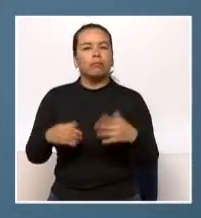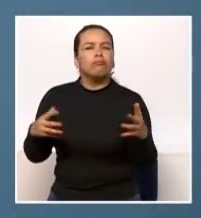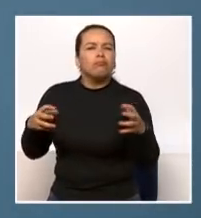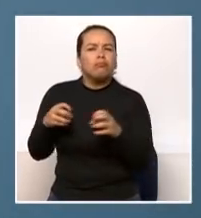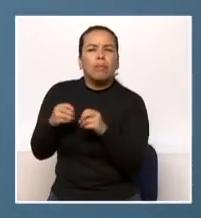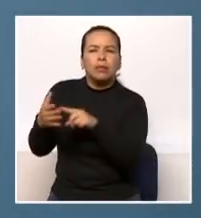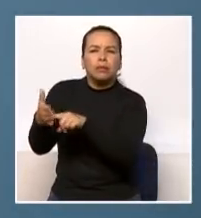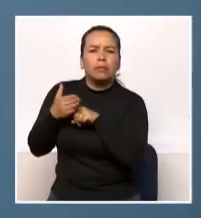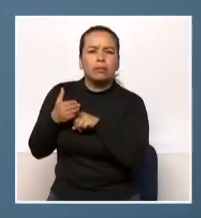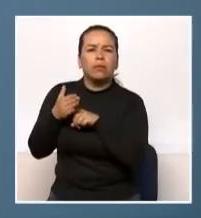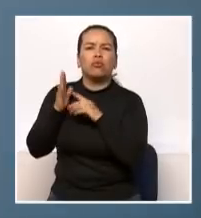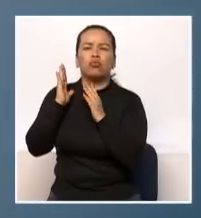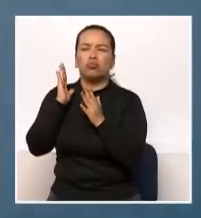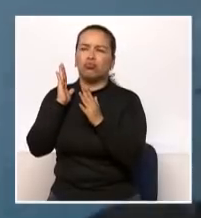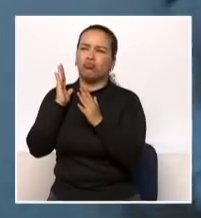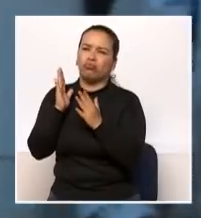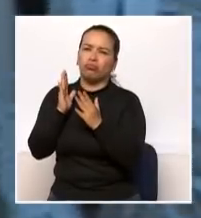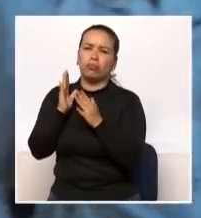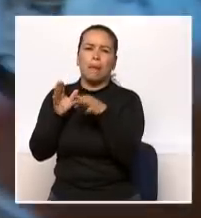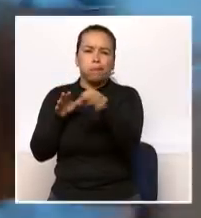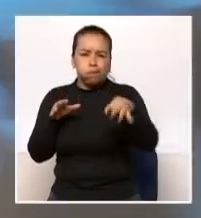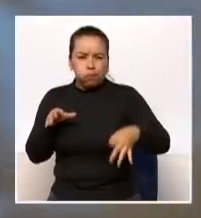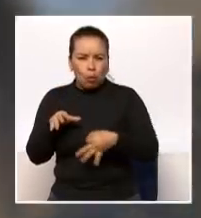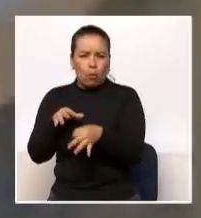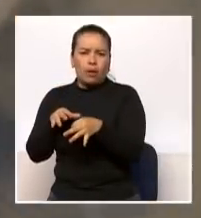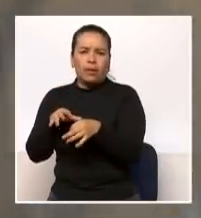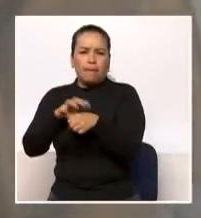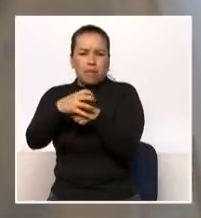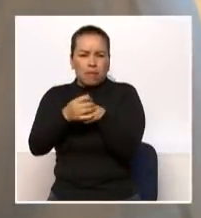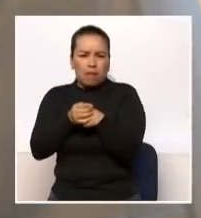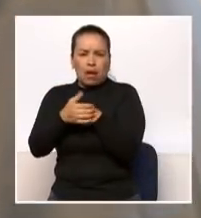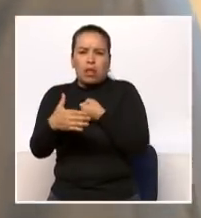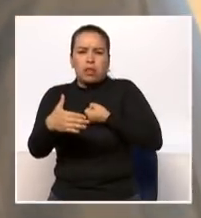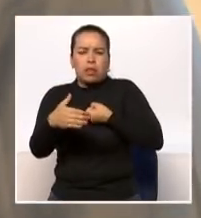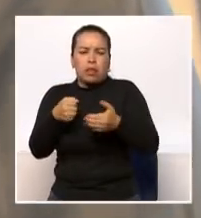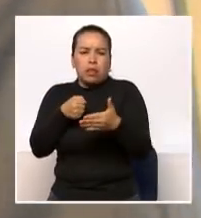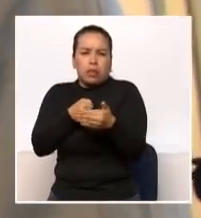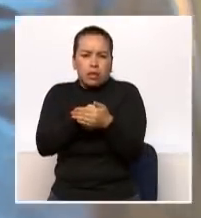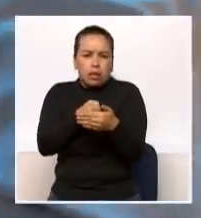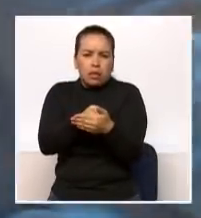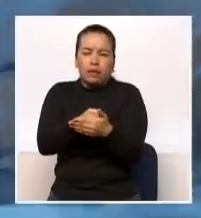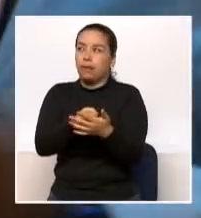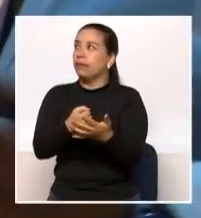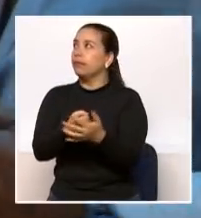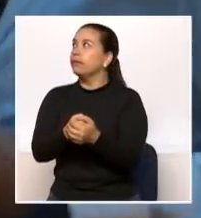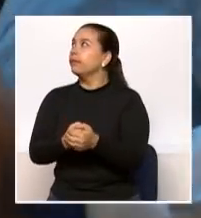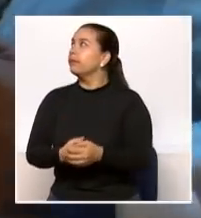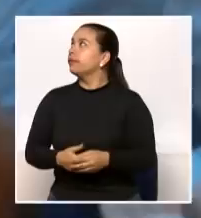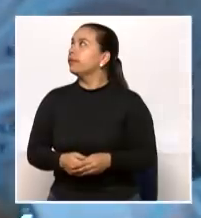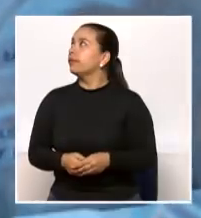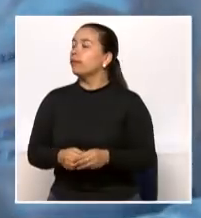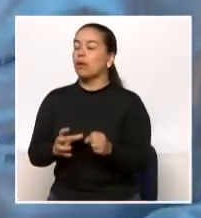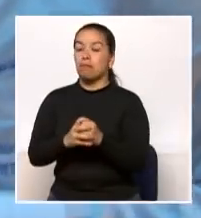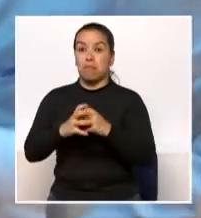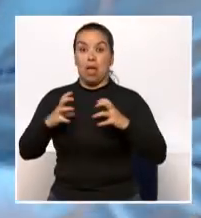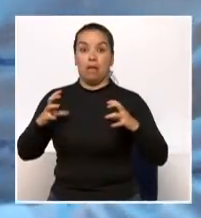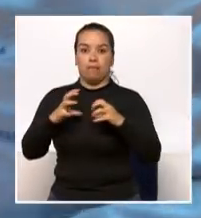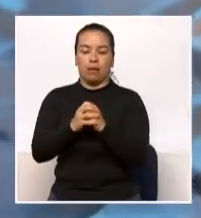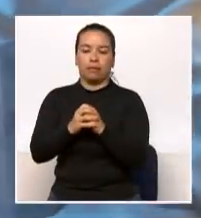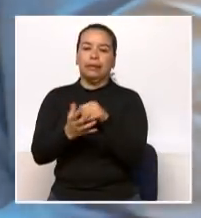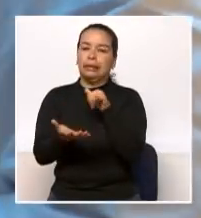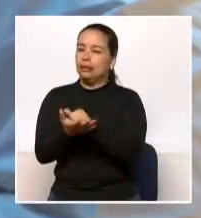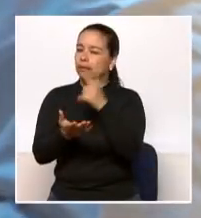riñones? Tumores, ¿sí? Se ven cálculos, obstrucciones, que aquí la pelvis renal está dilatada y similares. O sea que